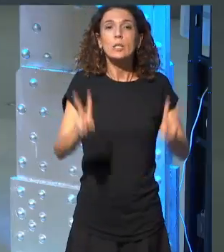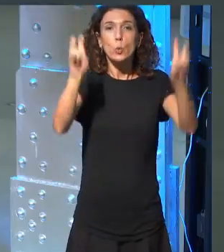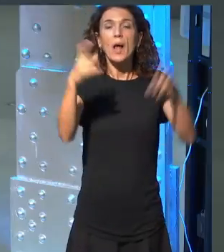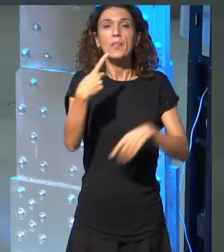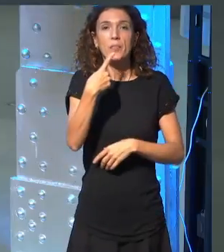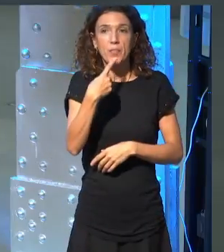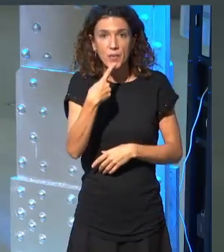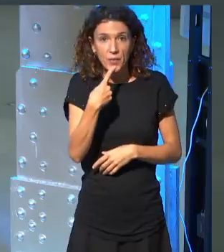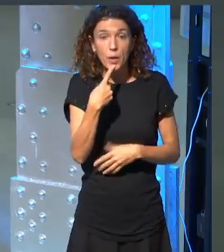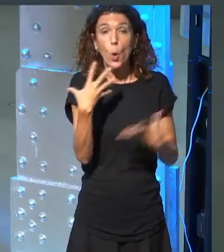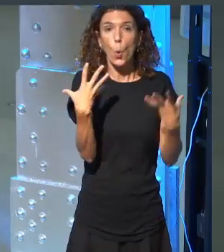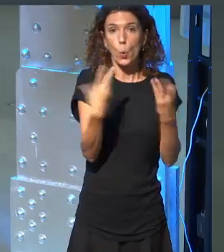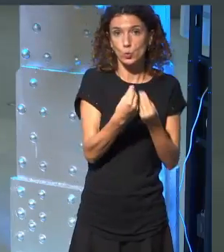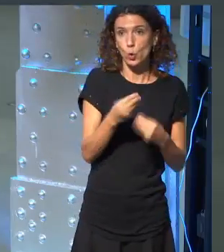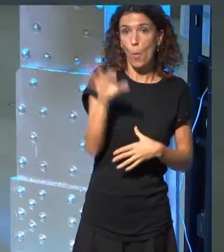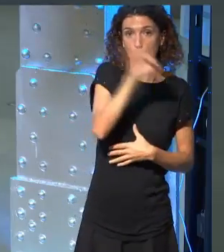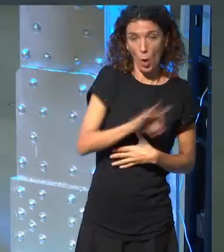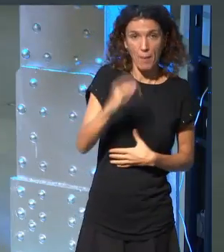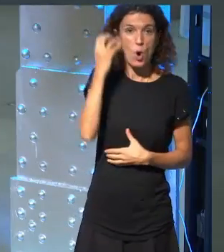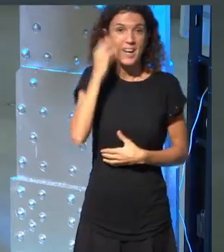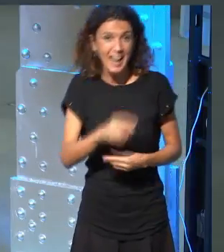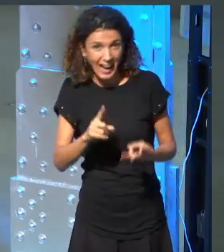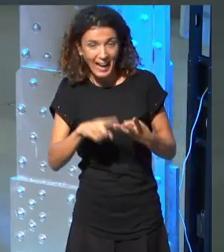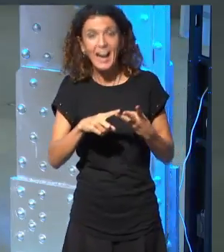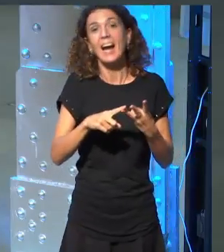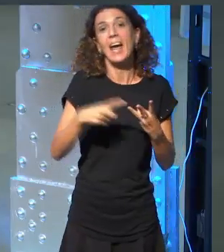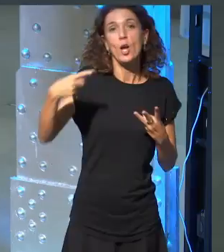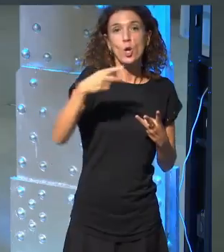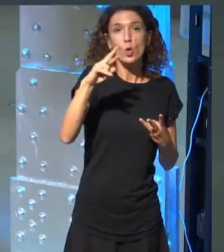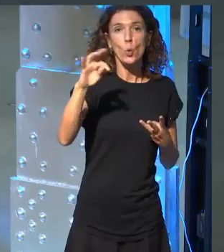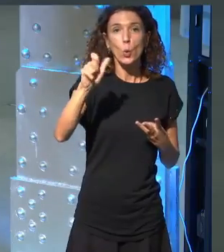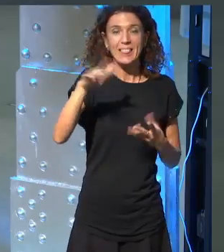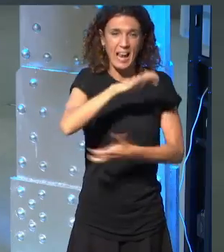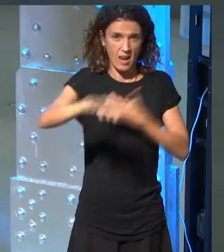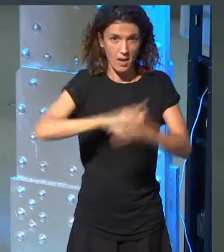en el que va a estar junto Podemos, Rajoy, La Gürtel y Manuel Bartual.